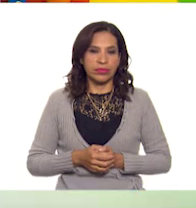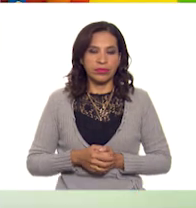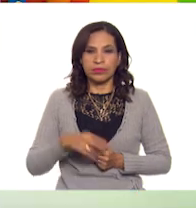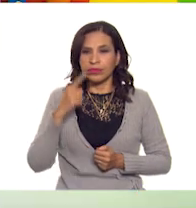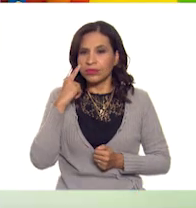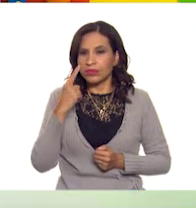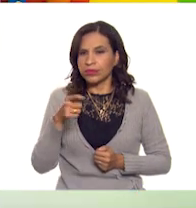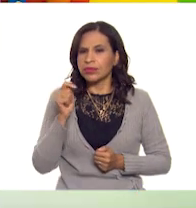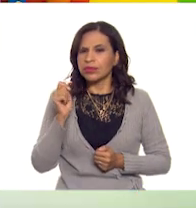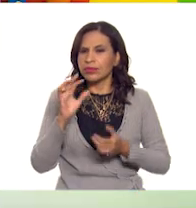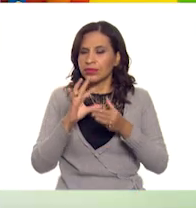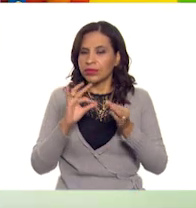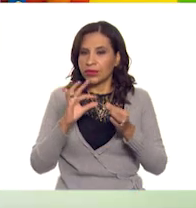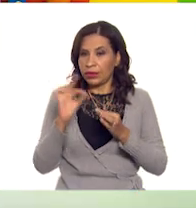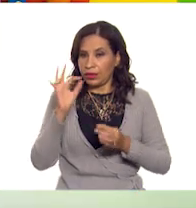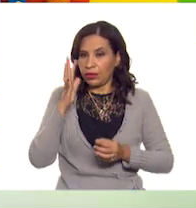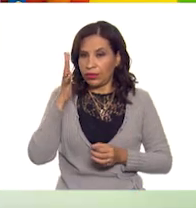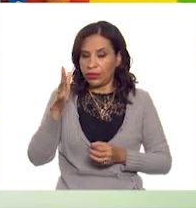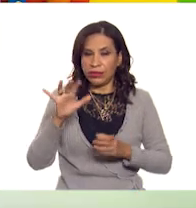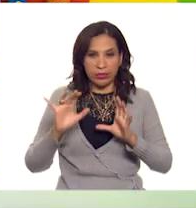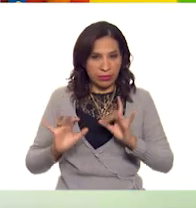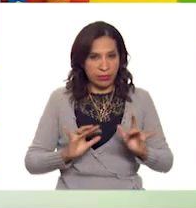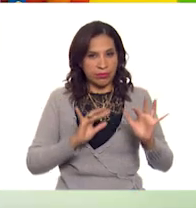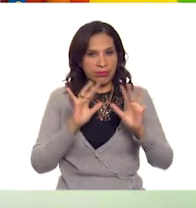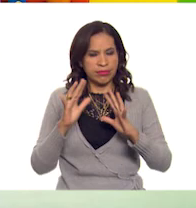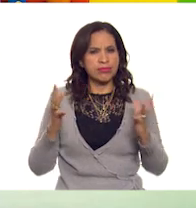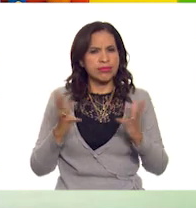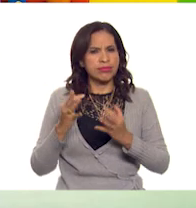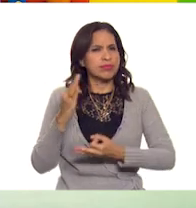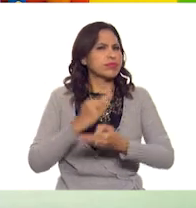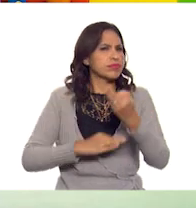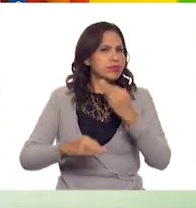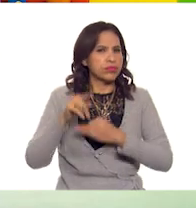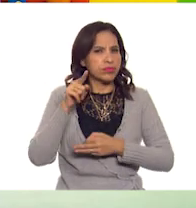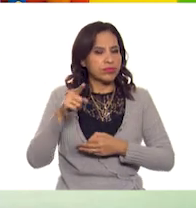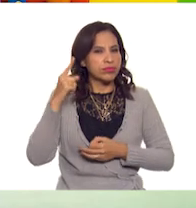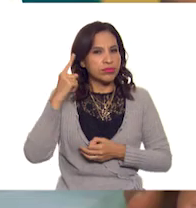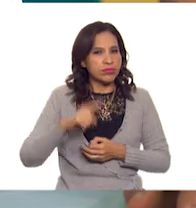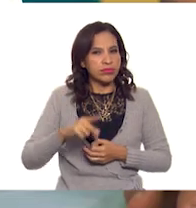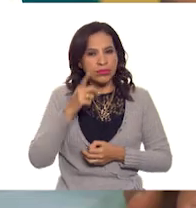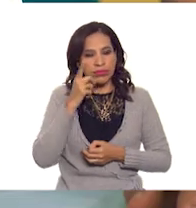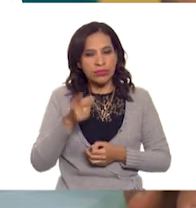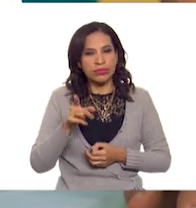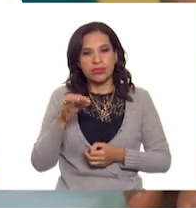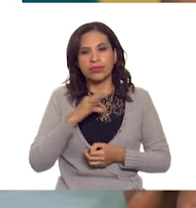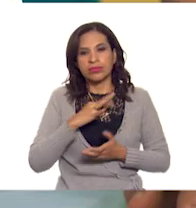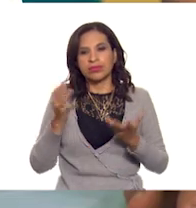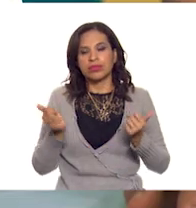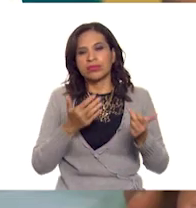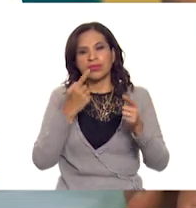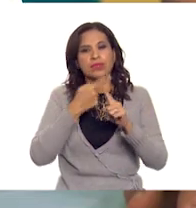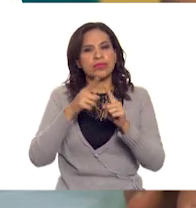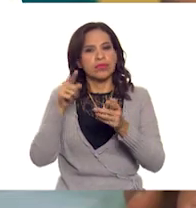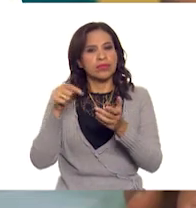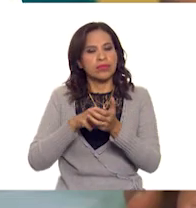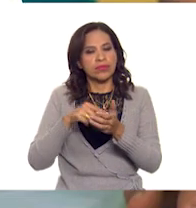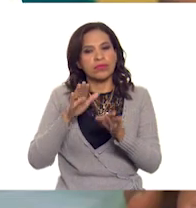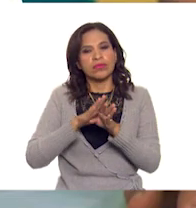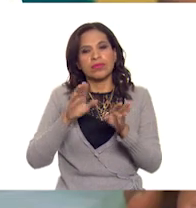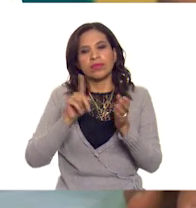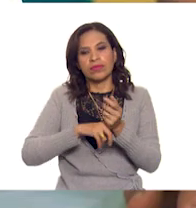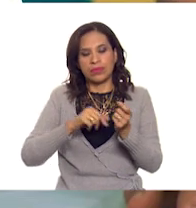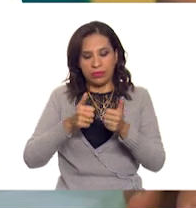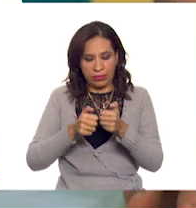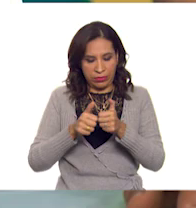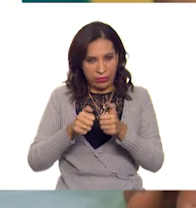Fíjate que Camila dice que en un futuro las computadoras harán todo lo que tú digas y las podrás llevar a donde sea a través de un